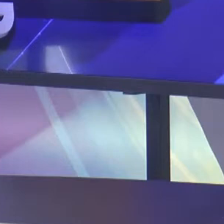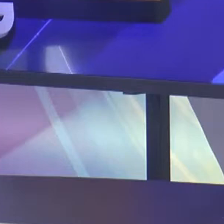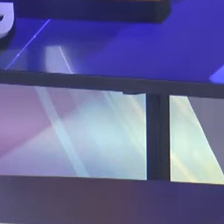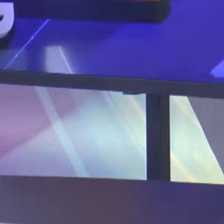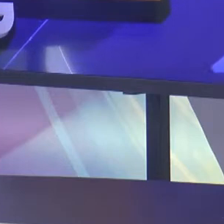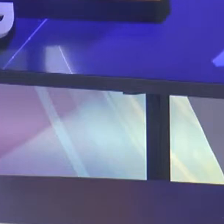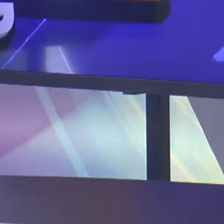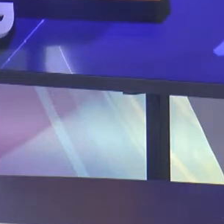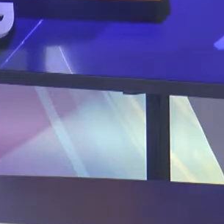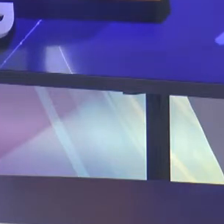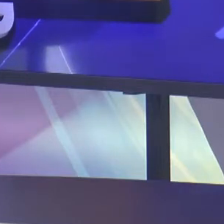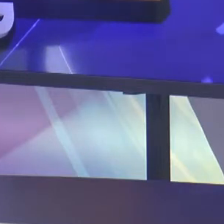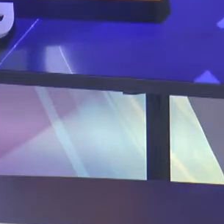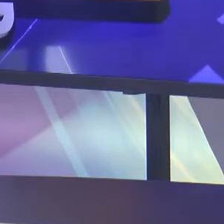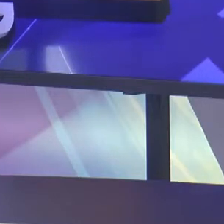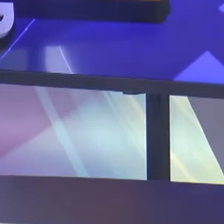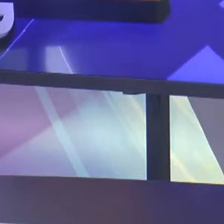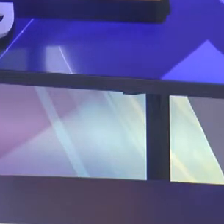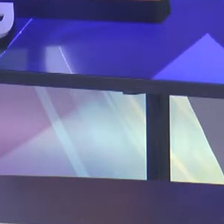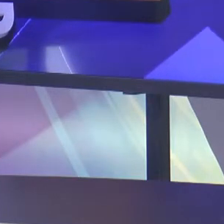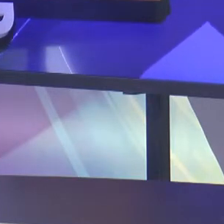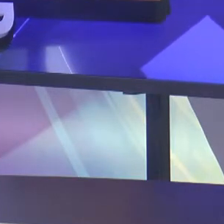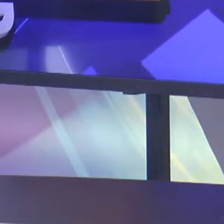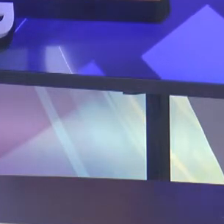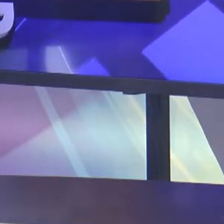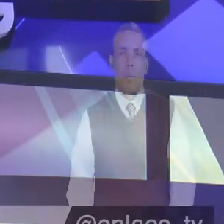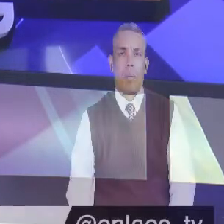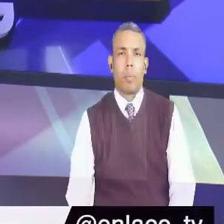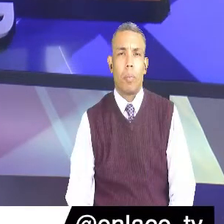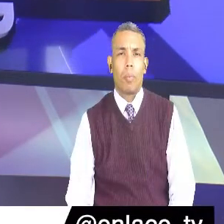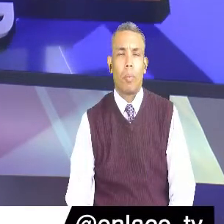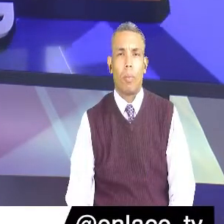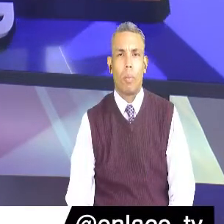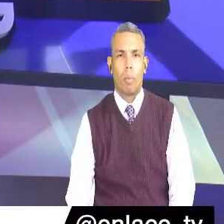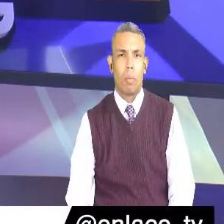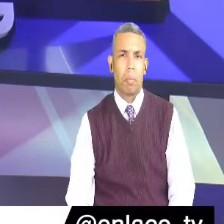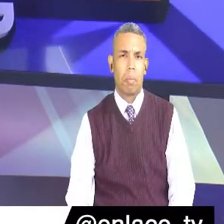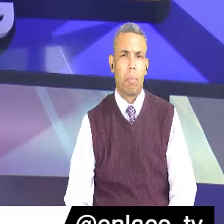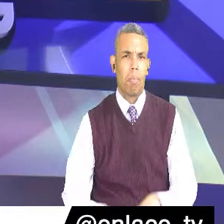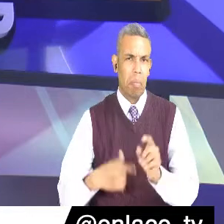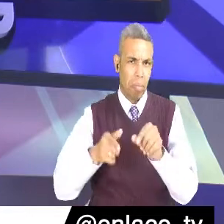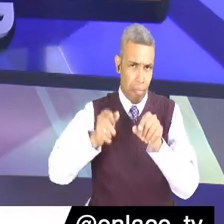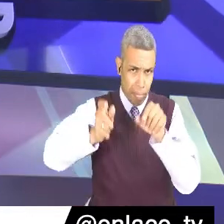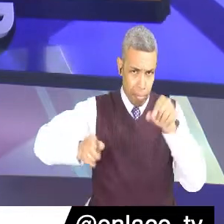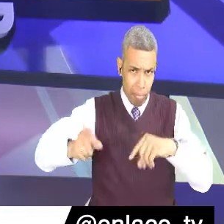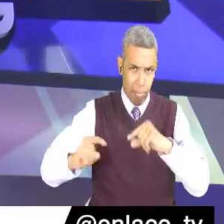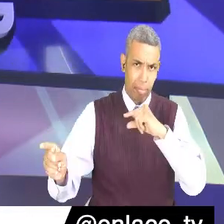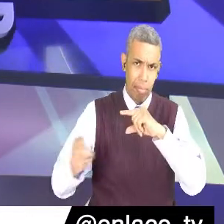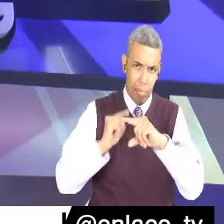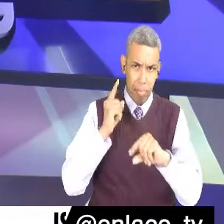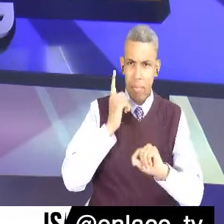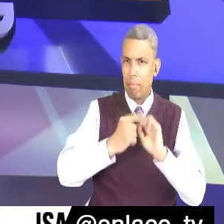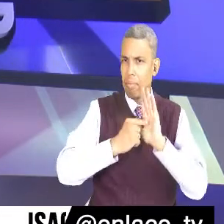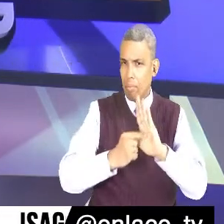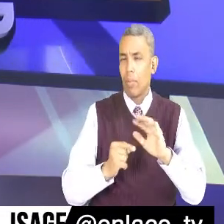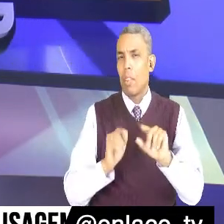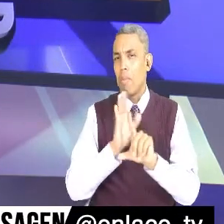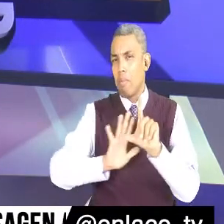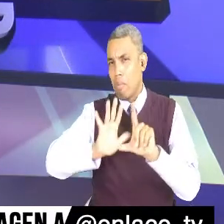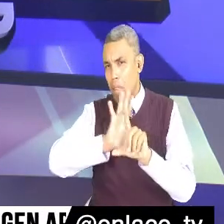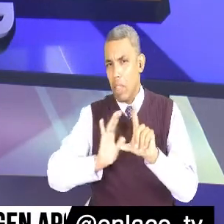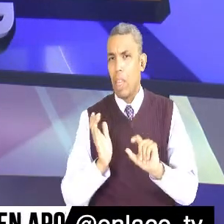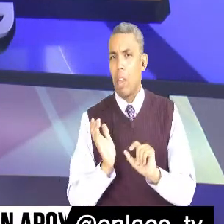Y hoy en nuestra sección de Reportero Ciudadano, la comunidad de Barranca Bermeja hizo llegar nuevas denuncias como el uso de celulares por parte de conductores de